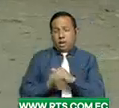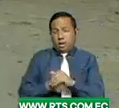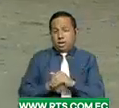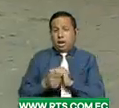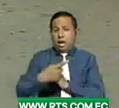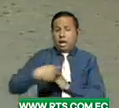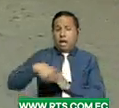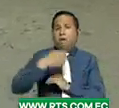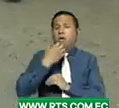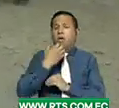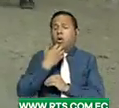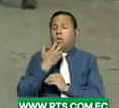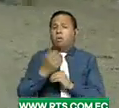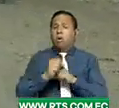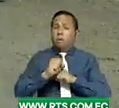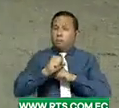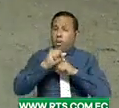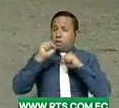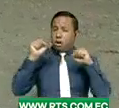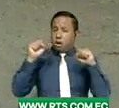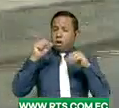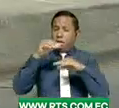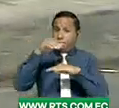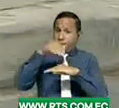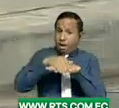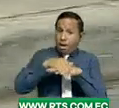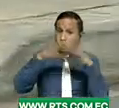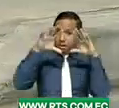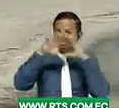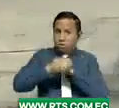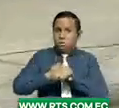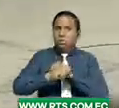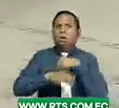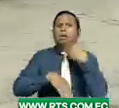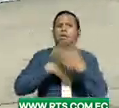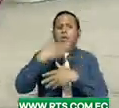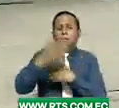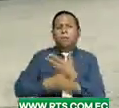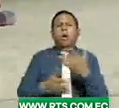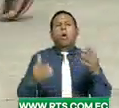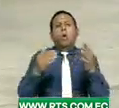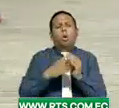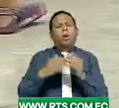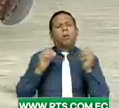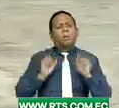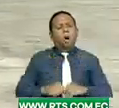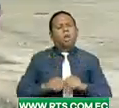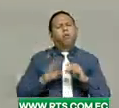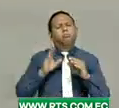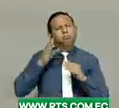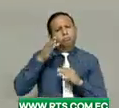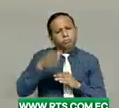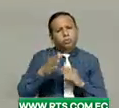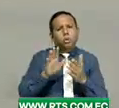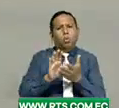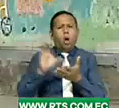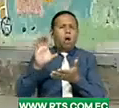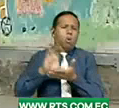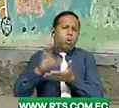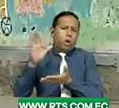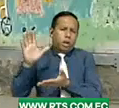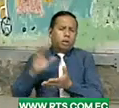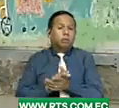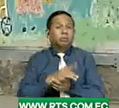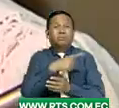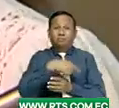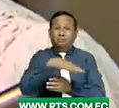las jornadas vespertinas y nocturnas, regresarán a la normalidad o presencialidad paulatinamente. Y en el caso de Sociovivienda